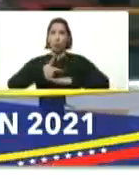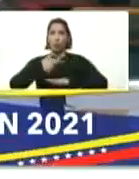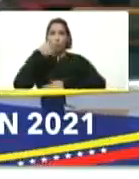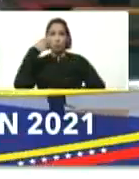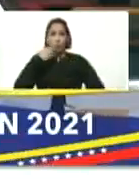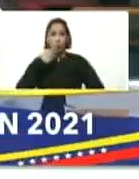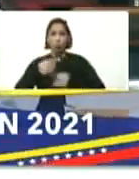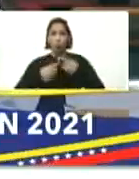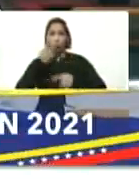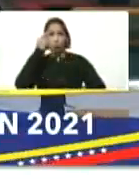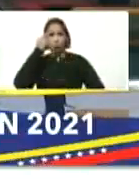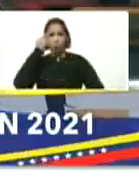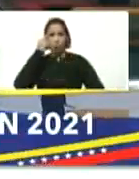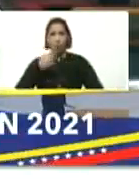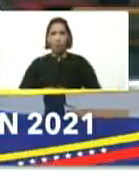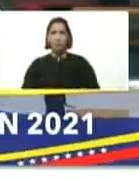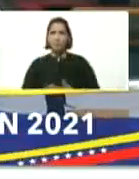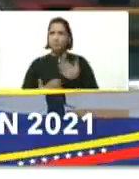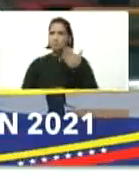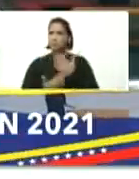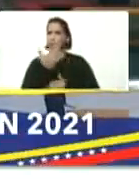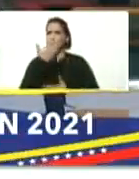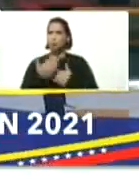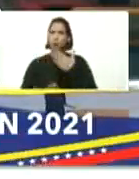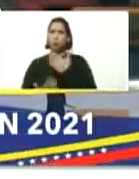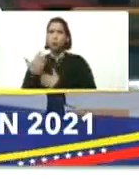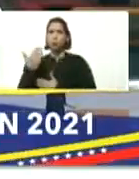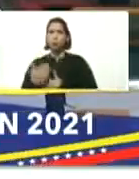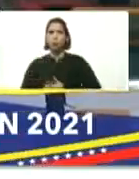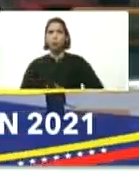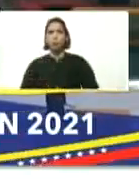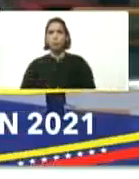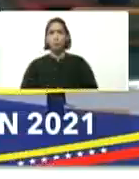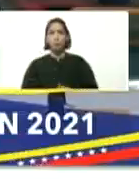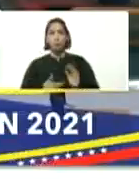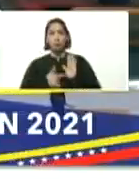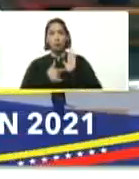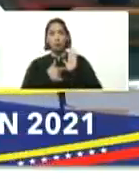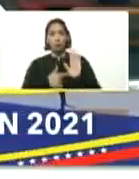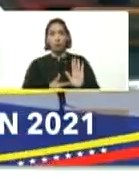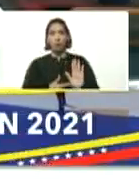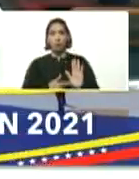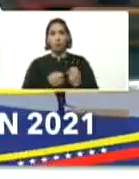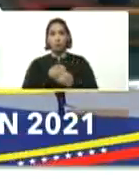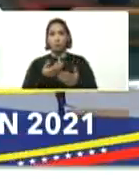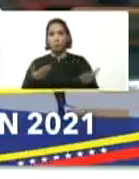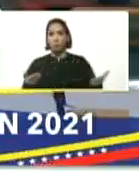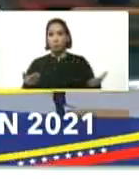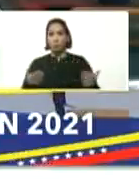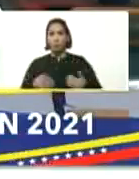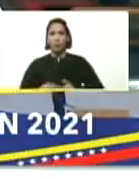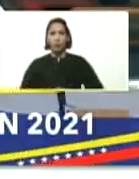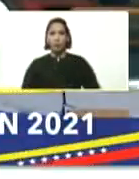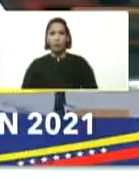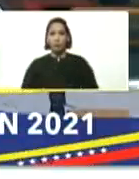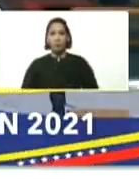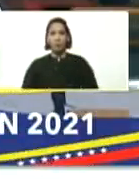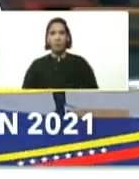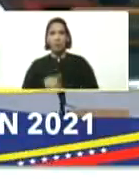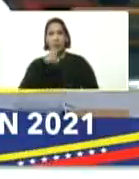todos los días imprimimos muestra de eso, son las